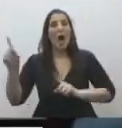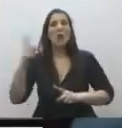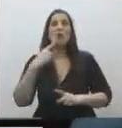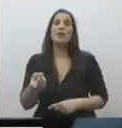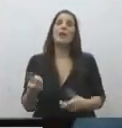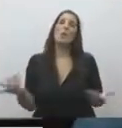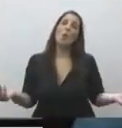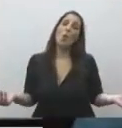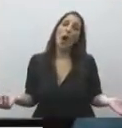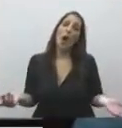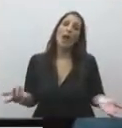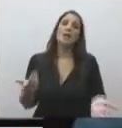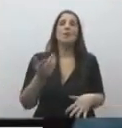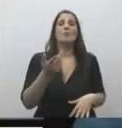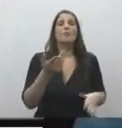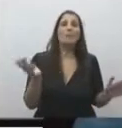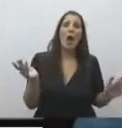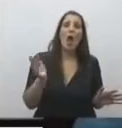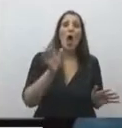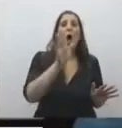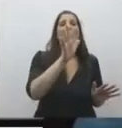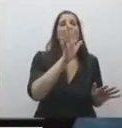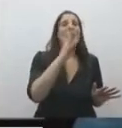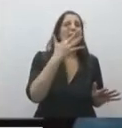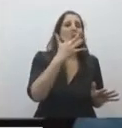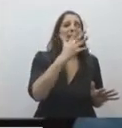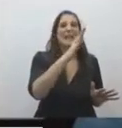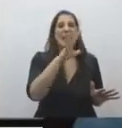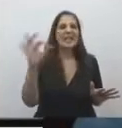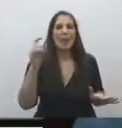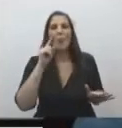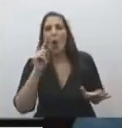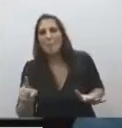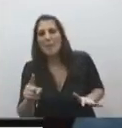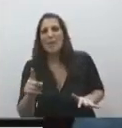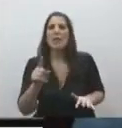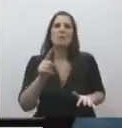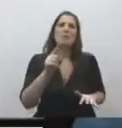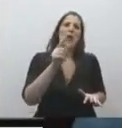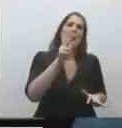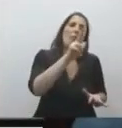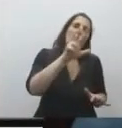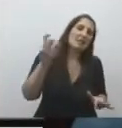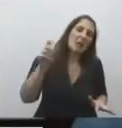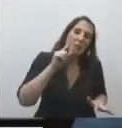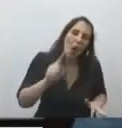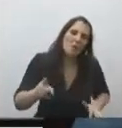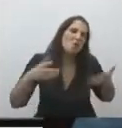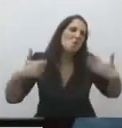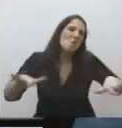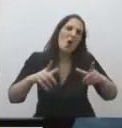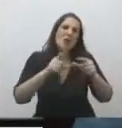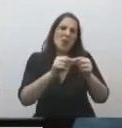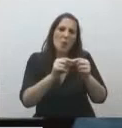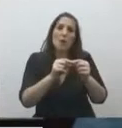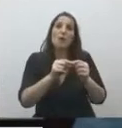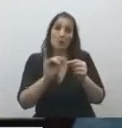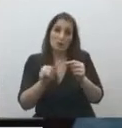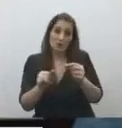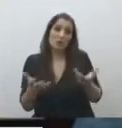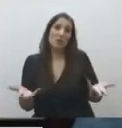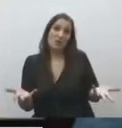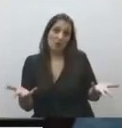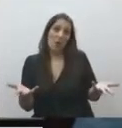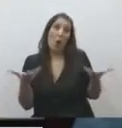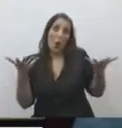una constante en nuestra historia. Unitarios, federales, peronistas, radicales o conservadores. O sea, constantemente vamos